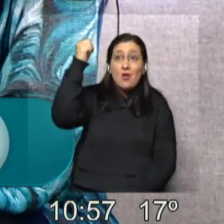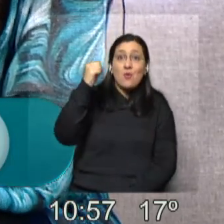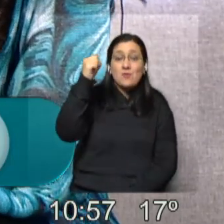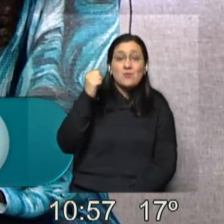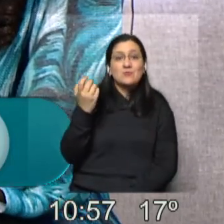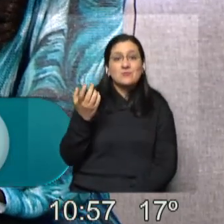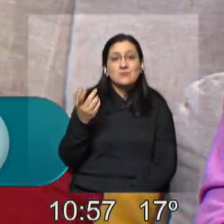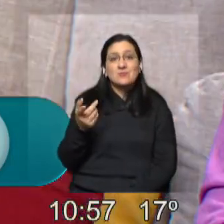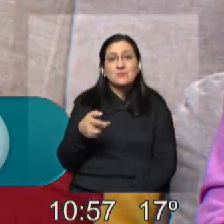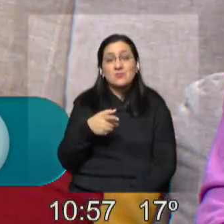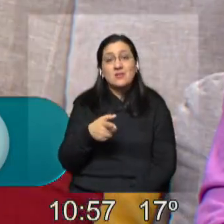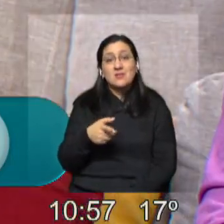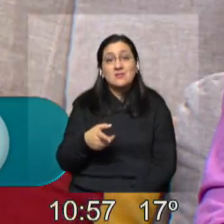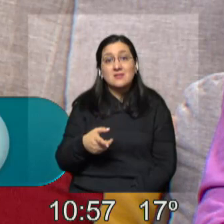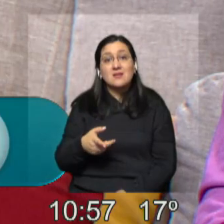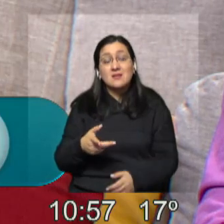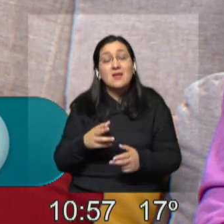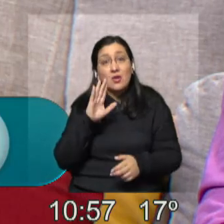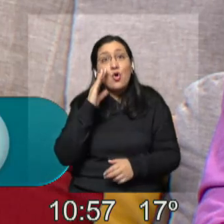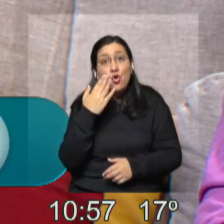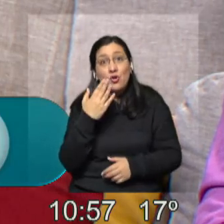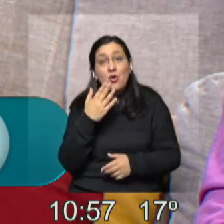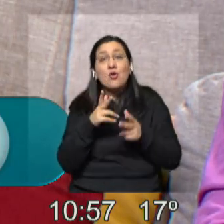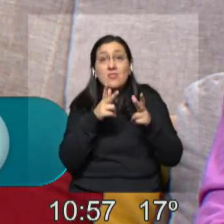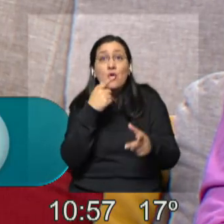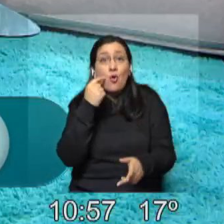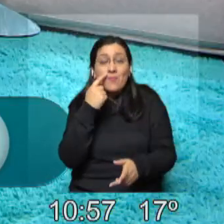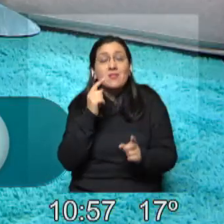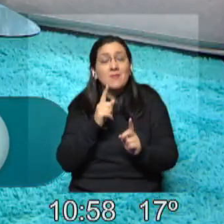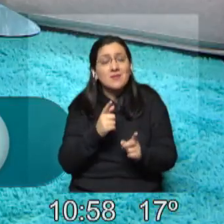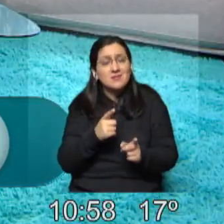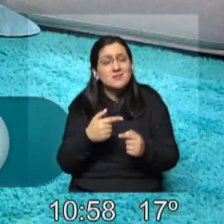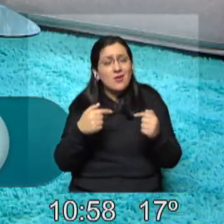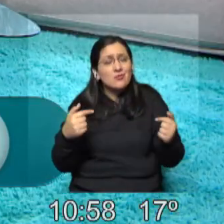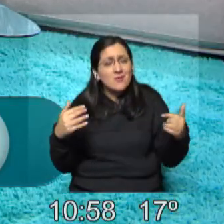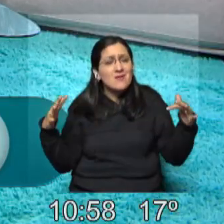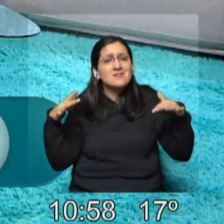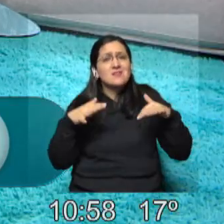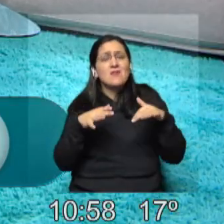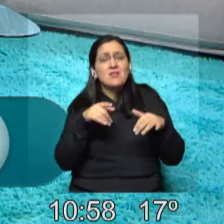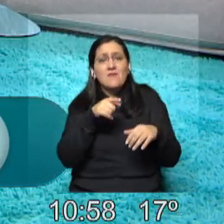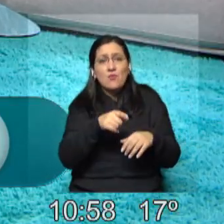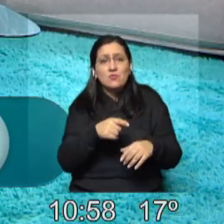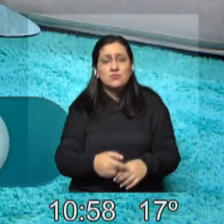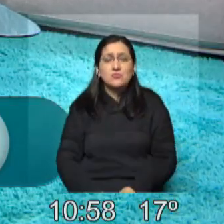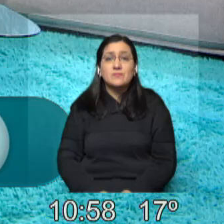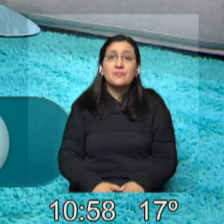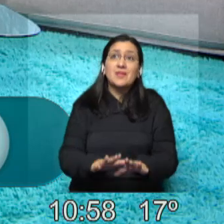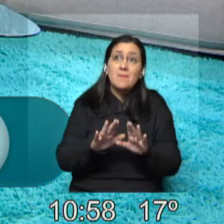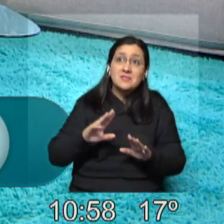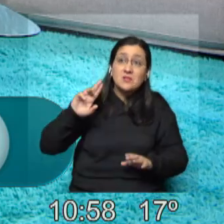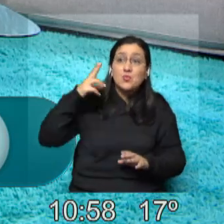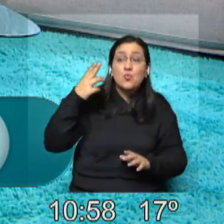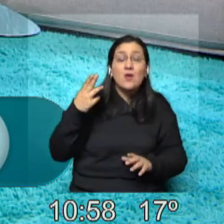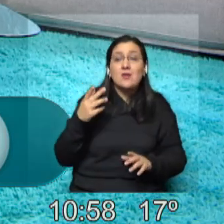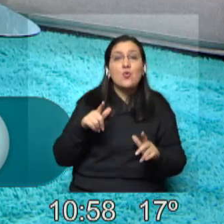rescaten cómo le llegaron a este señor, es también en la balanza esa cosa masiva que tenés vos y que capaz que desde Uruguay no